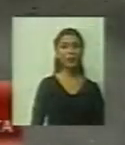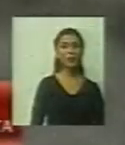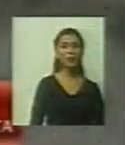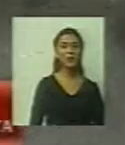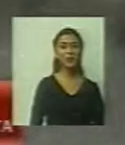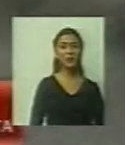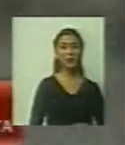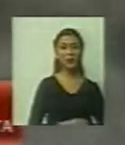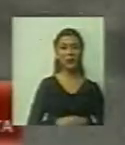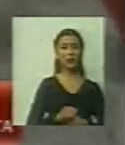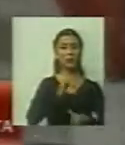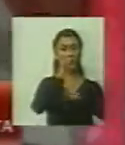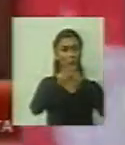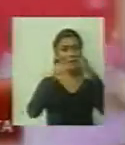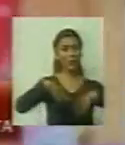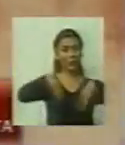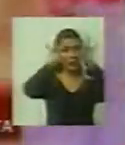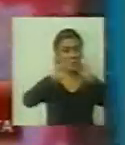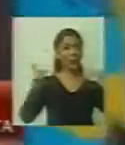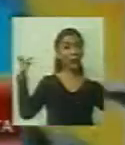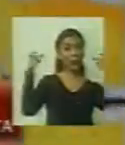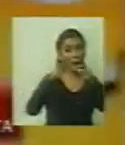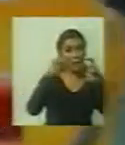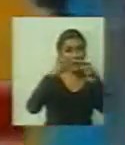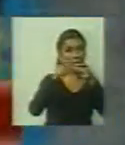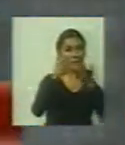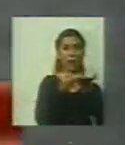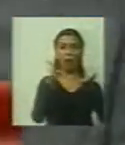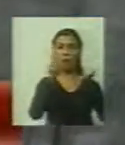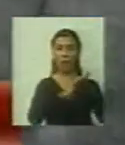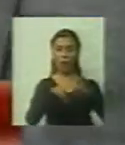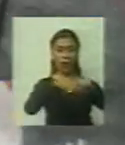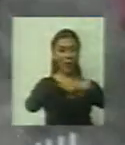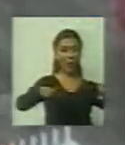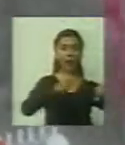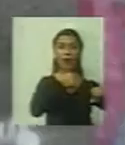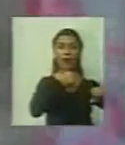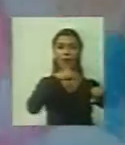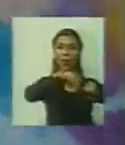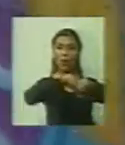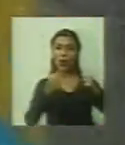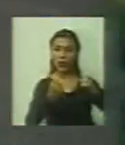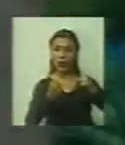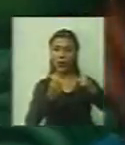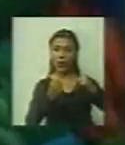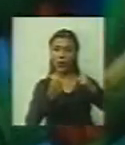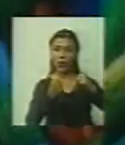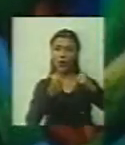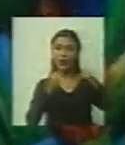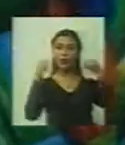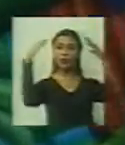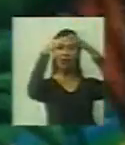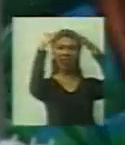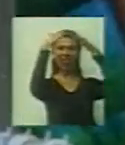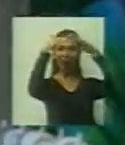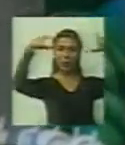nada, nadie se hace cargo de eso. Aparentemente no tiene una caída correcta. No tiene, o sea, no está bien hecha la losa, por eso todo el agua se viene para acá, la pared, y ahí